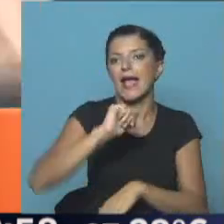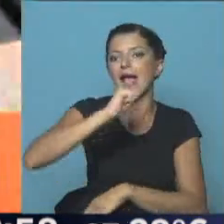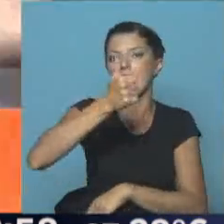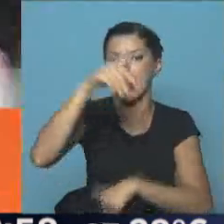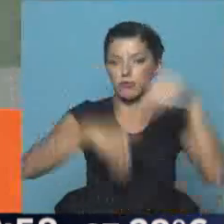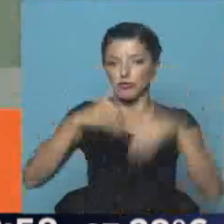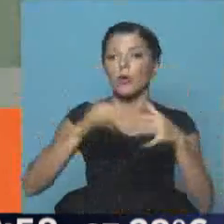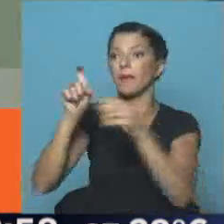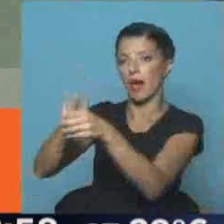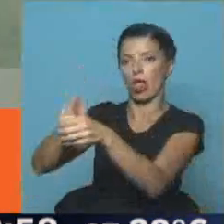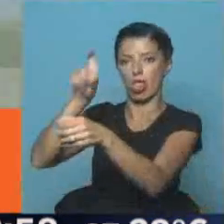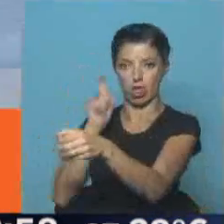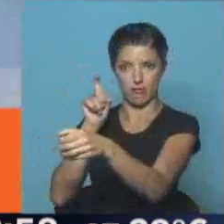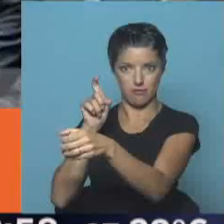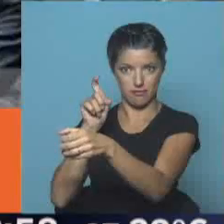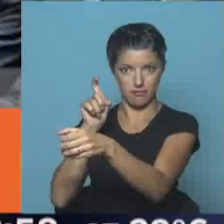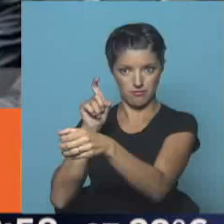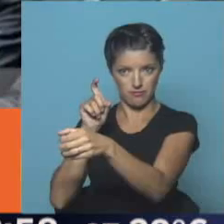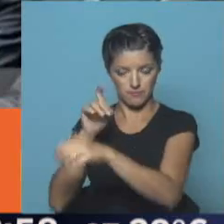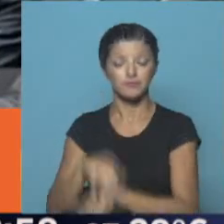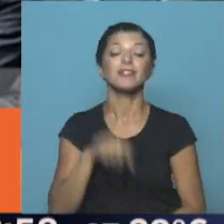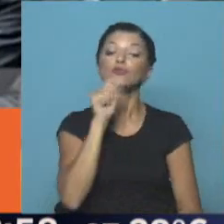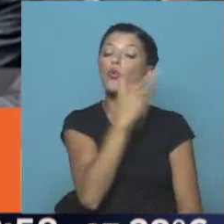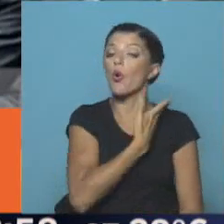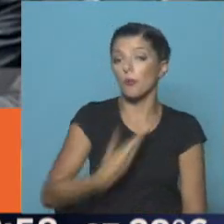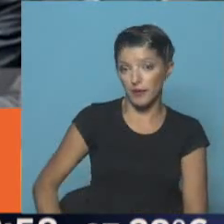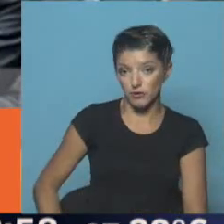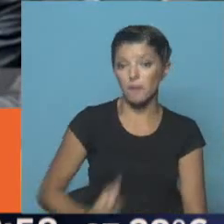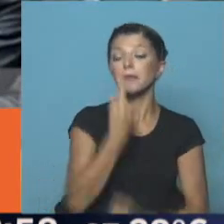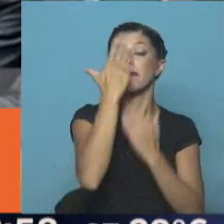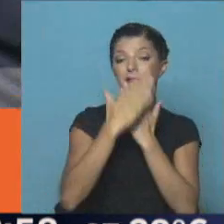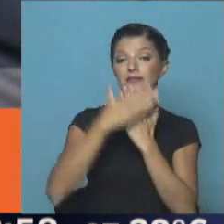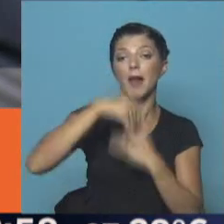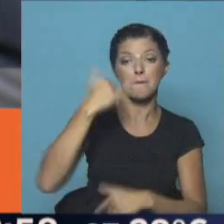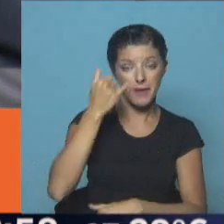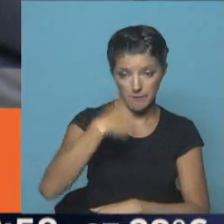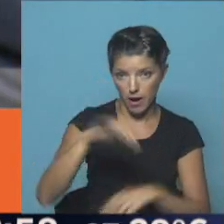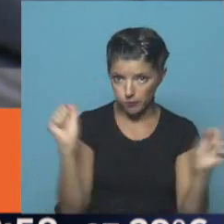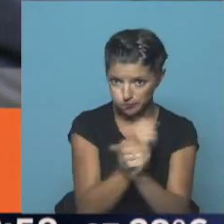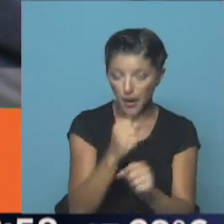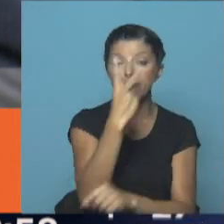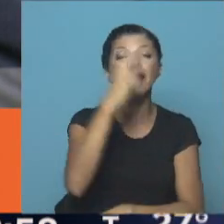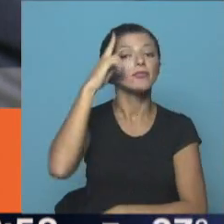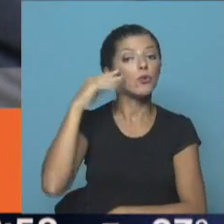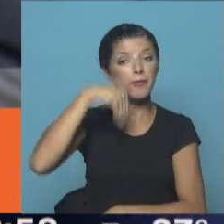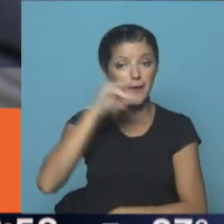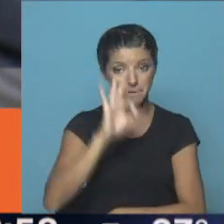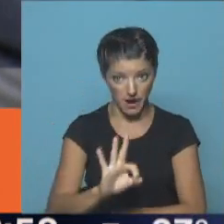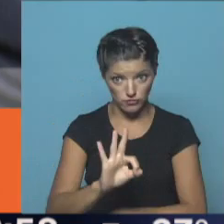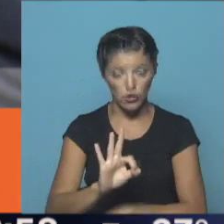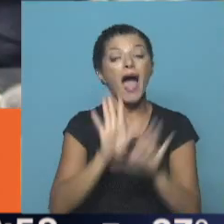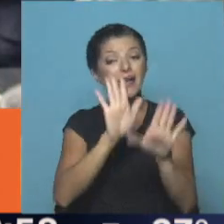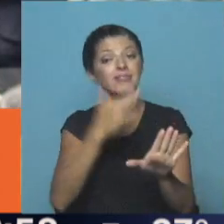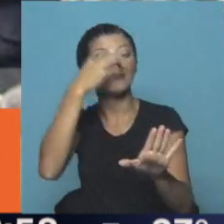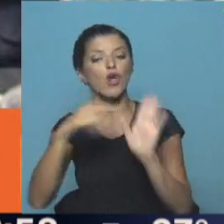los británicos votaron la salida del bloque y que el gobierno de Theresa May activará el 29 de marzo según el mecanismo dispuesto en